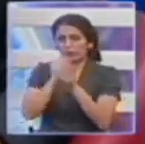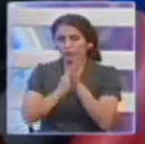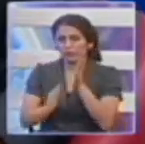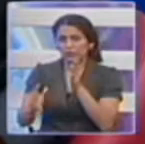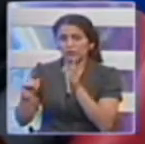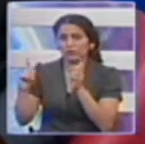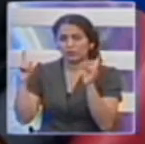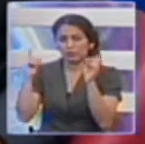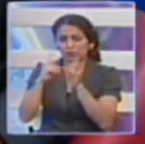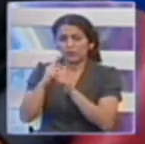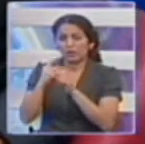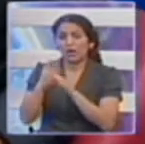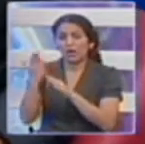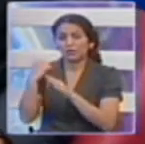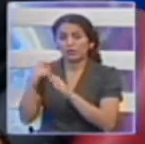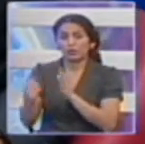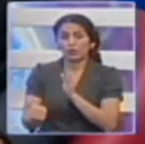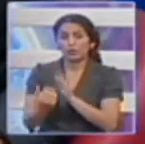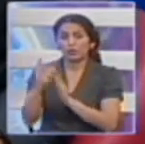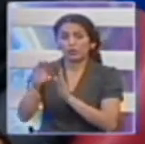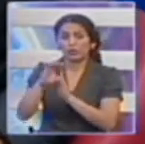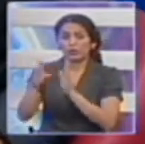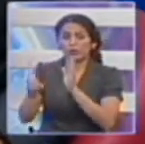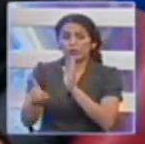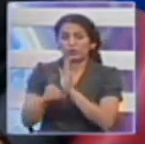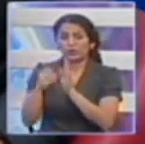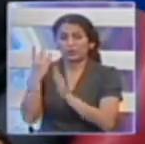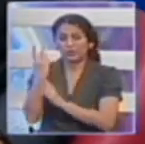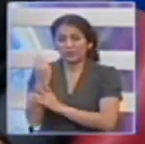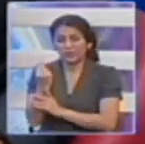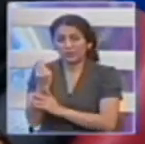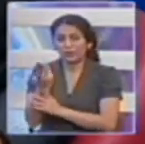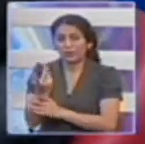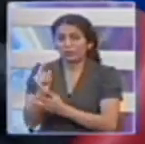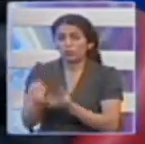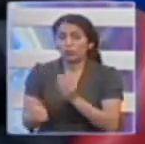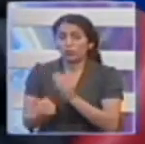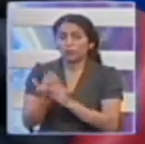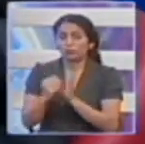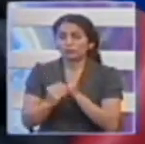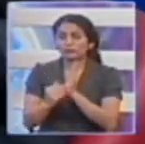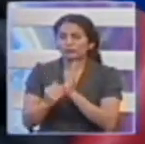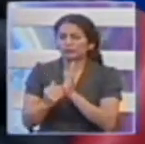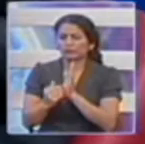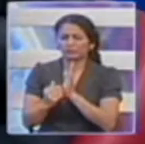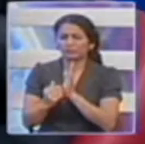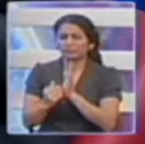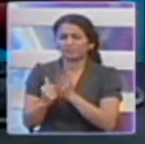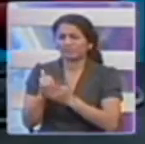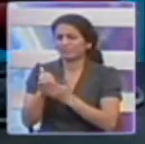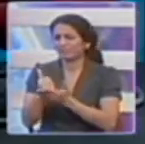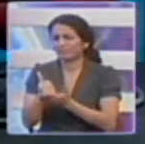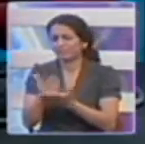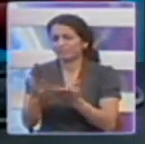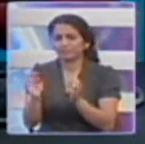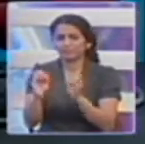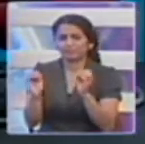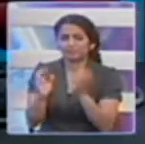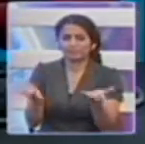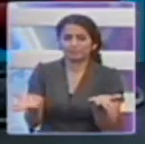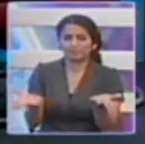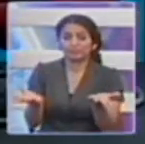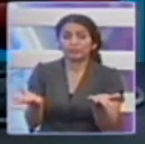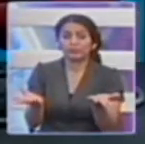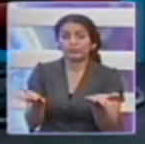del Código Monetario y Financiero. Pero eso se iba afectando a la salud del sector y va haciendo que en el largo plazo se vaya poco a poco quizás